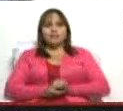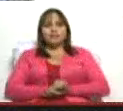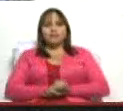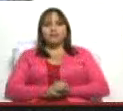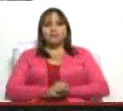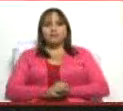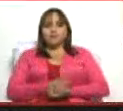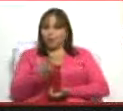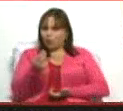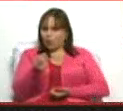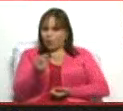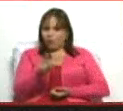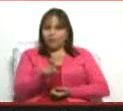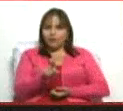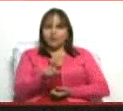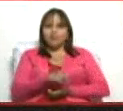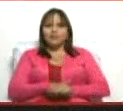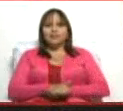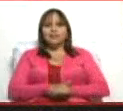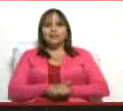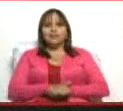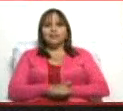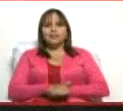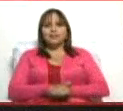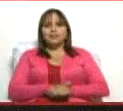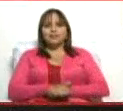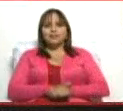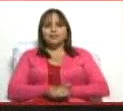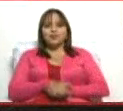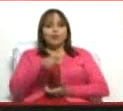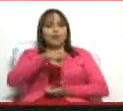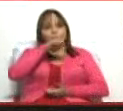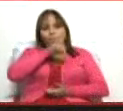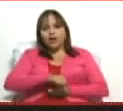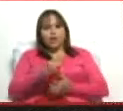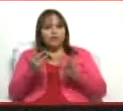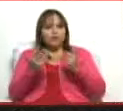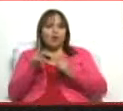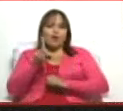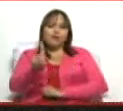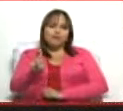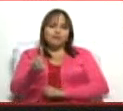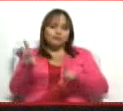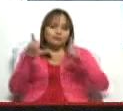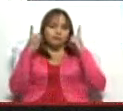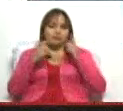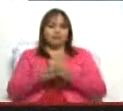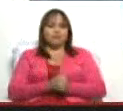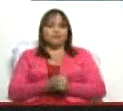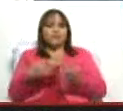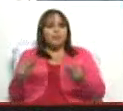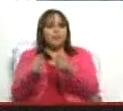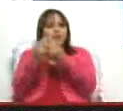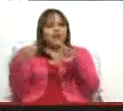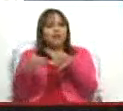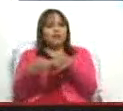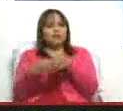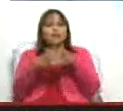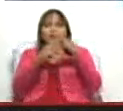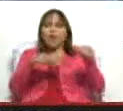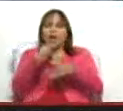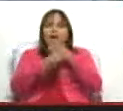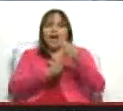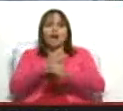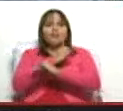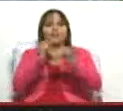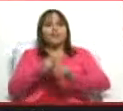¿No? Claro, ¿vale? Claro, fanático número uno, se montó con su equipo, ¿eh? Todo lo que haga feliz al pueblo, uno tiene